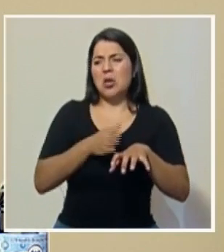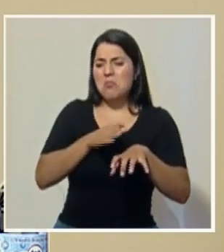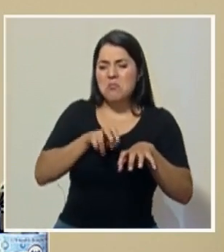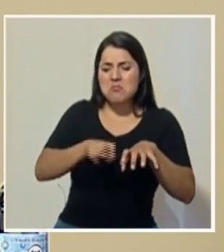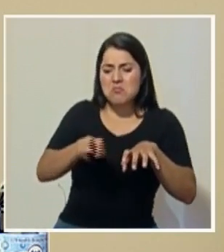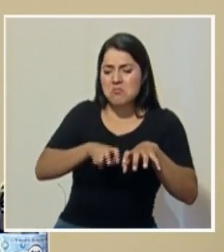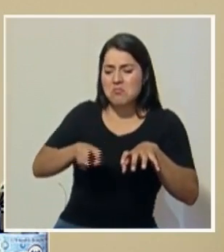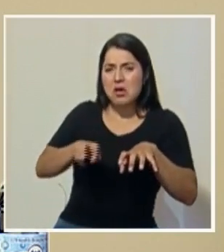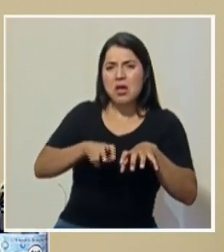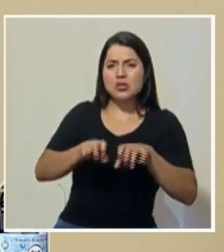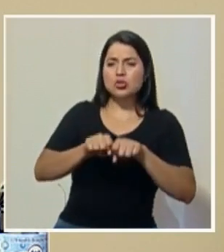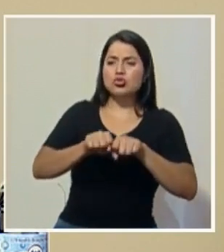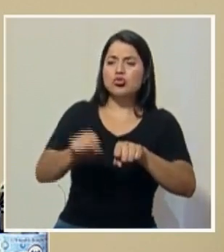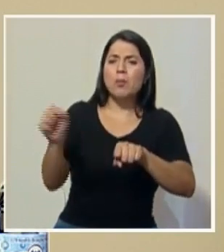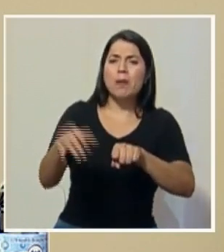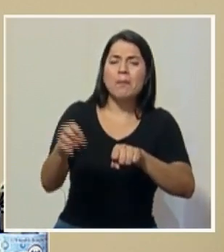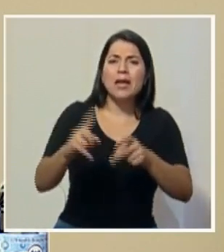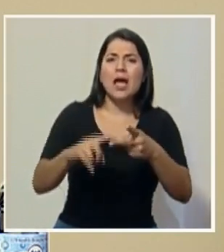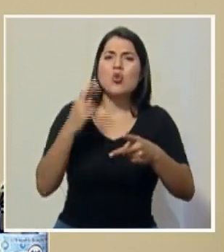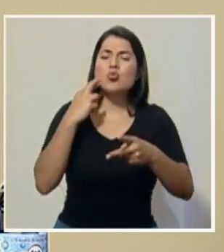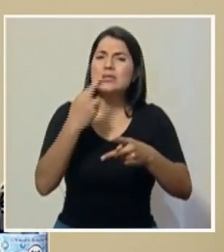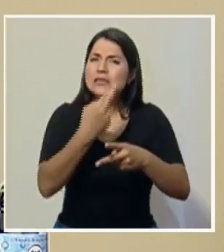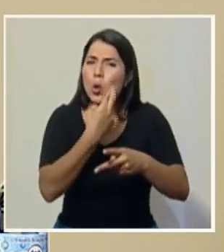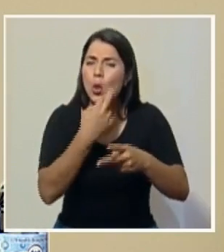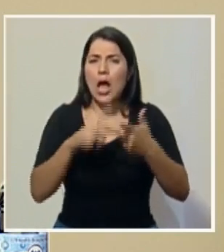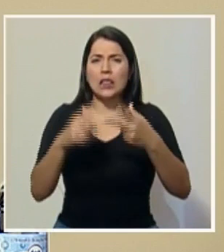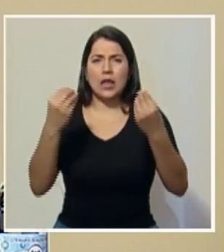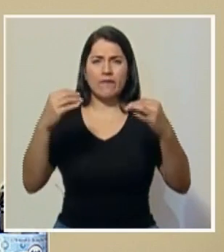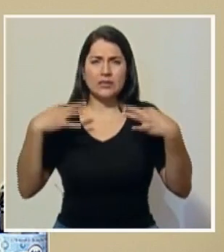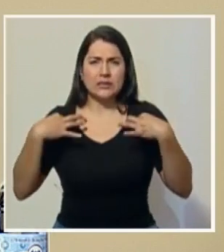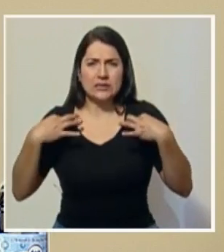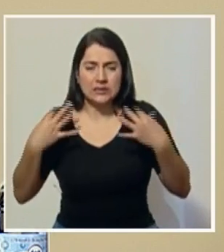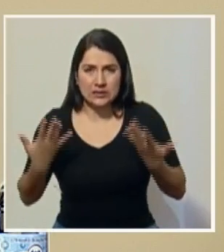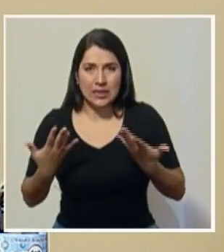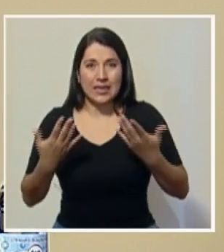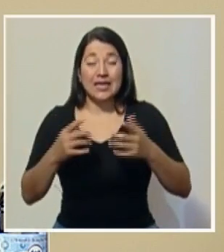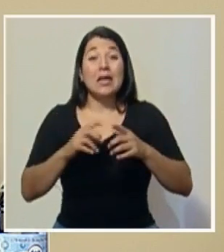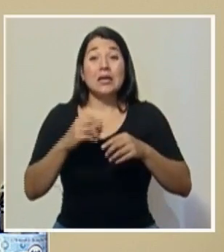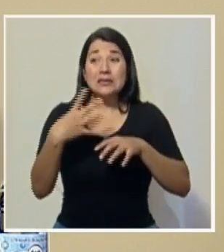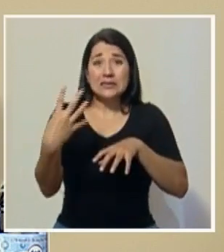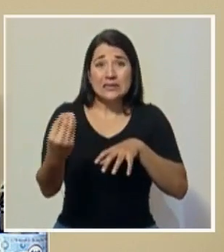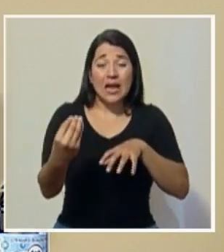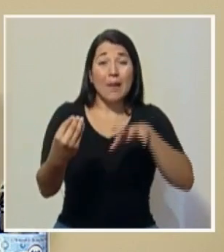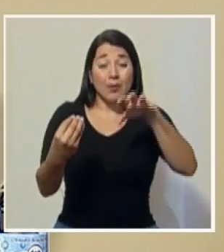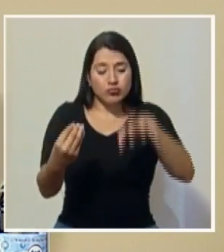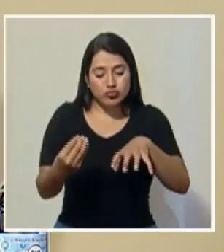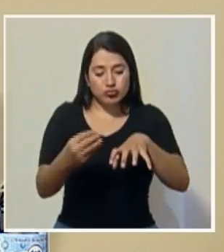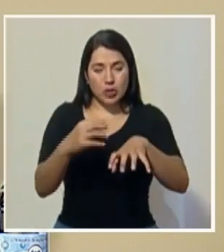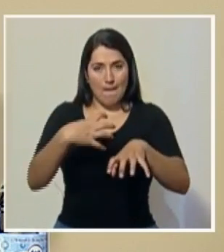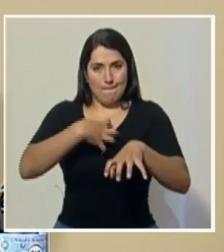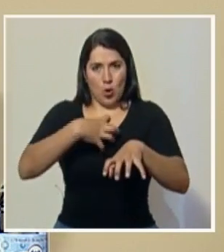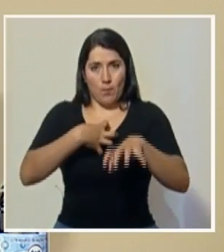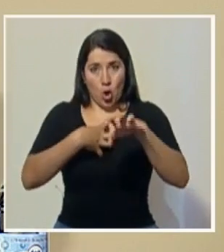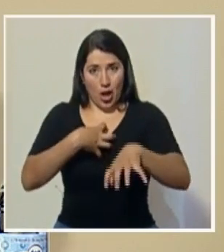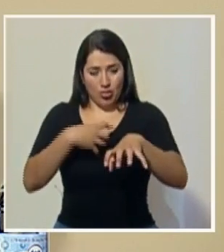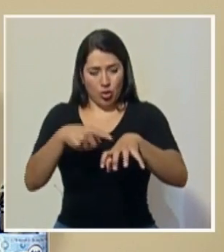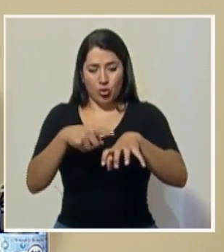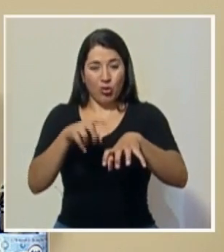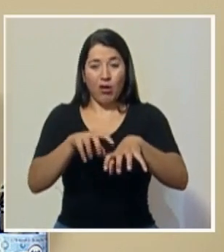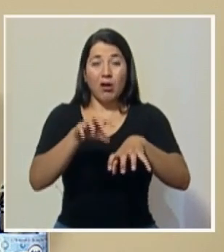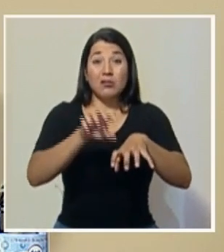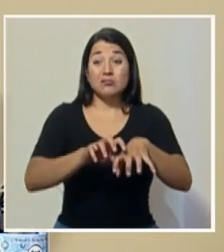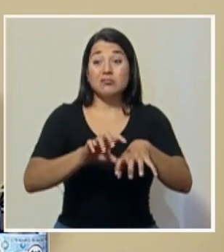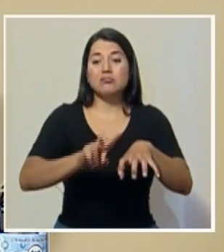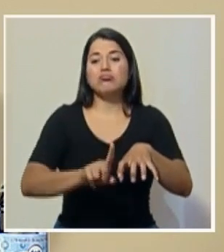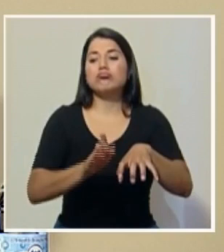supermercados, a restaurantes, a tiendas, en la medida de lo posible dentro de su cantón. Eso nos ayuda mucho a que no se extienda las redes de